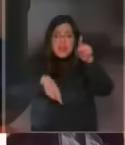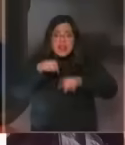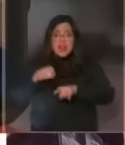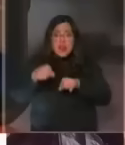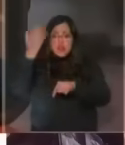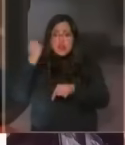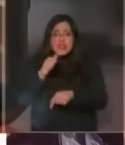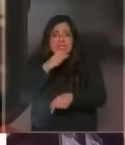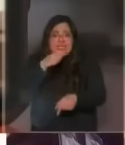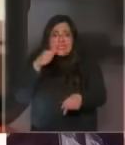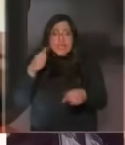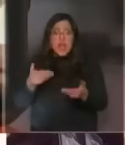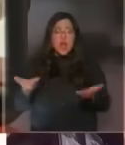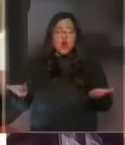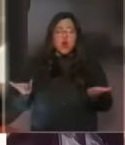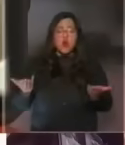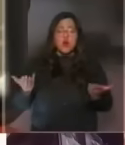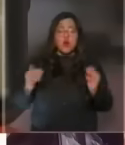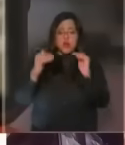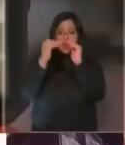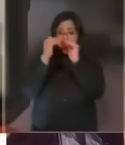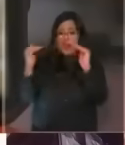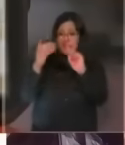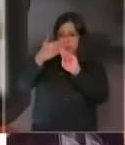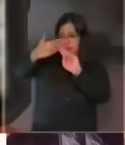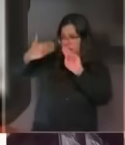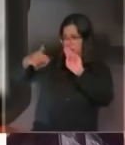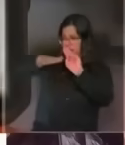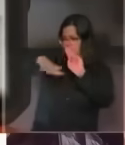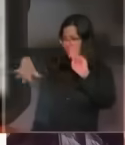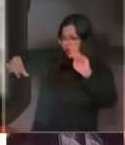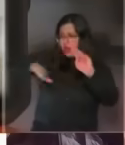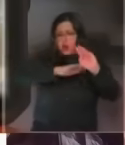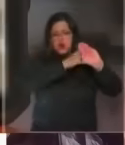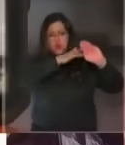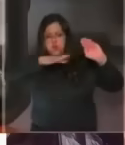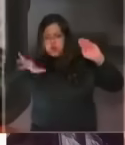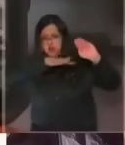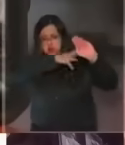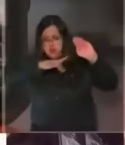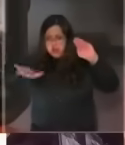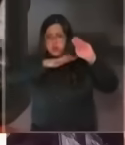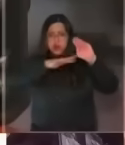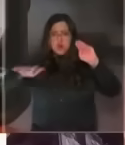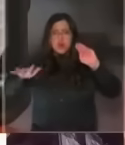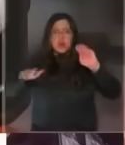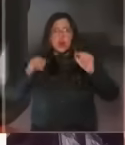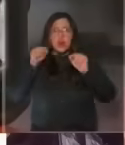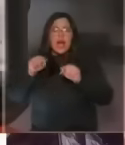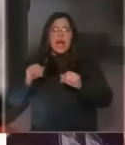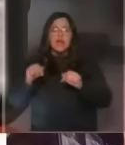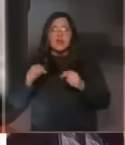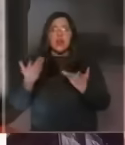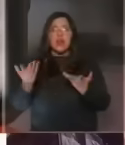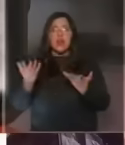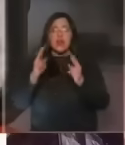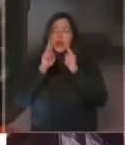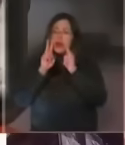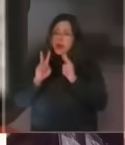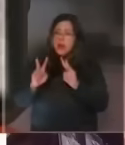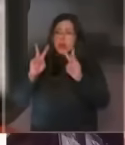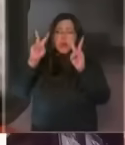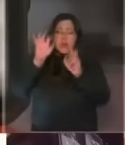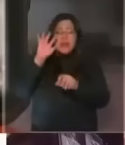seco el patio de sus casas se transformó en un río literalmente fue una sentencia climática